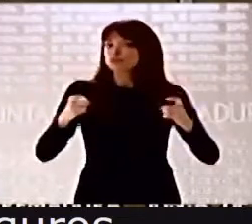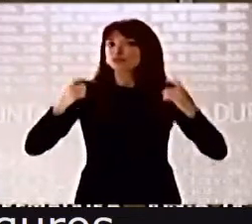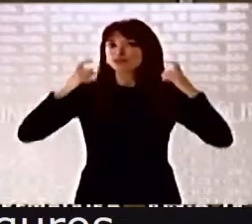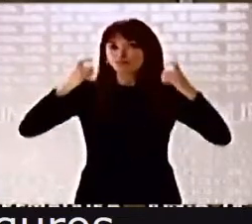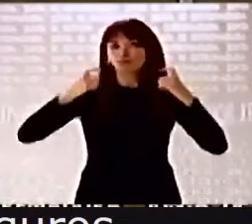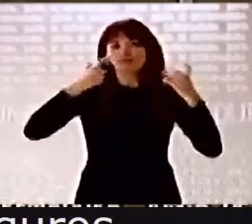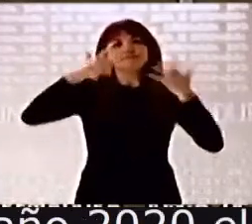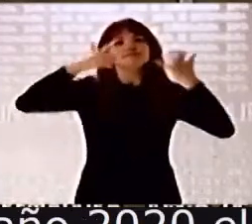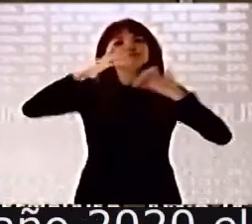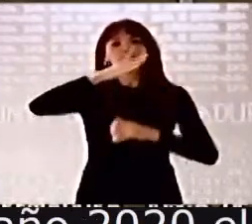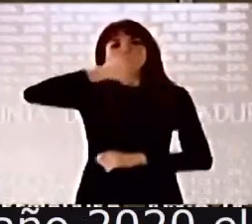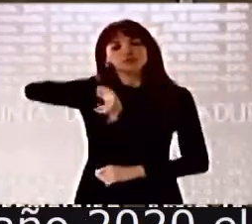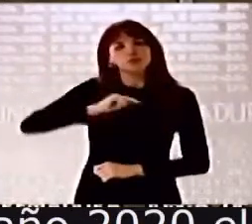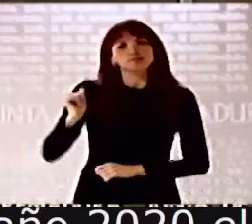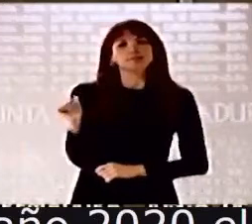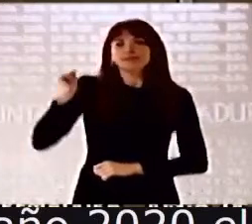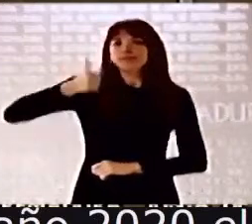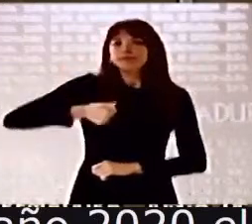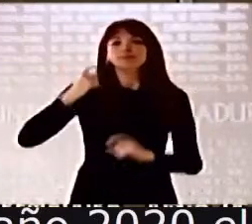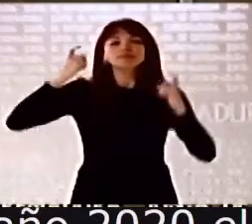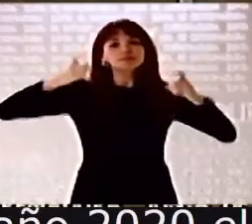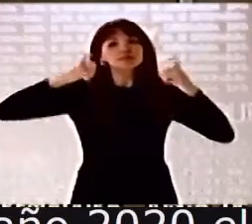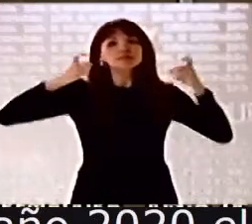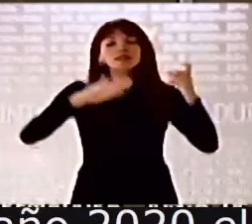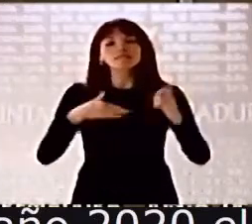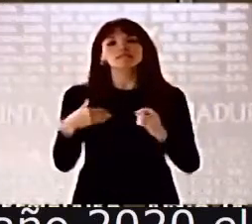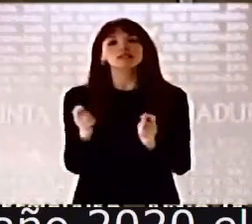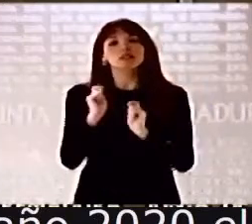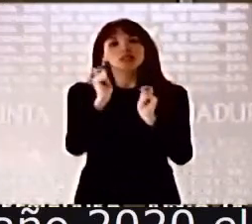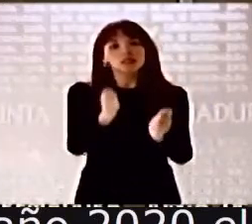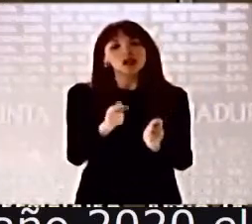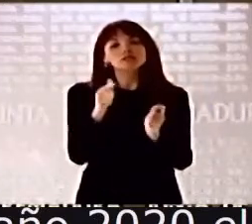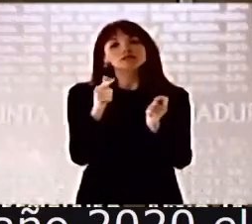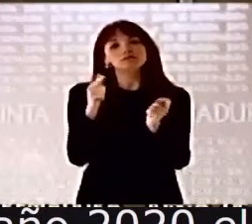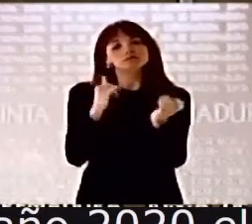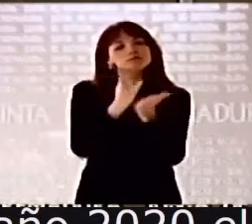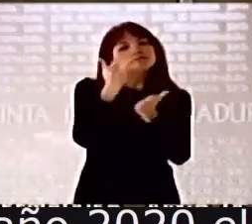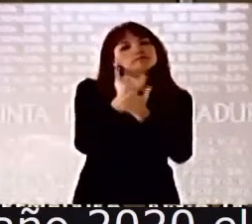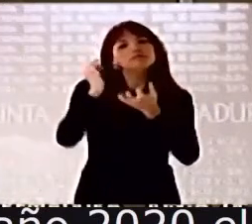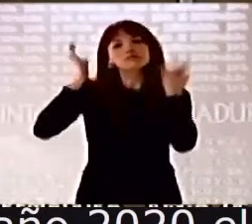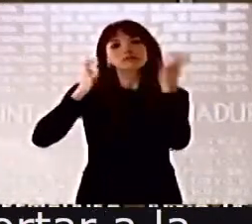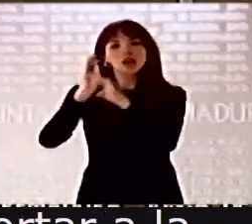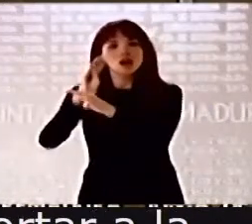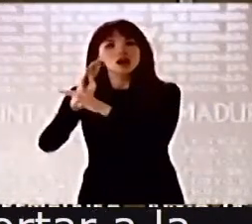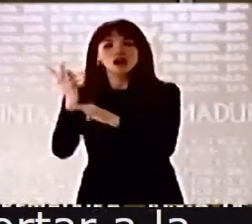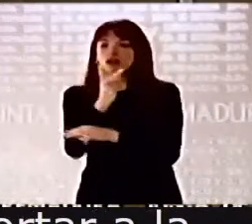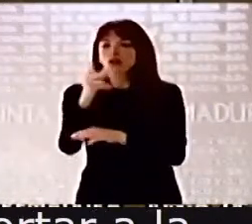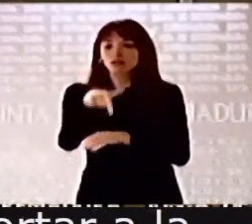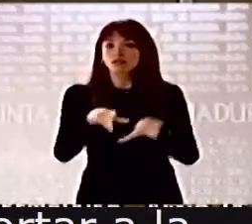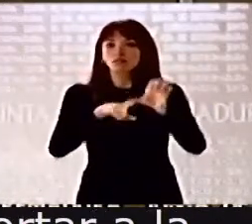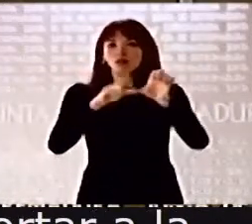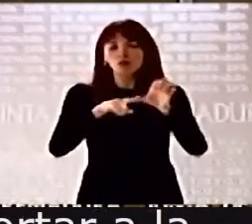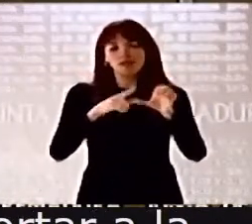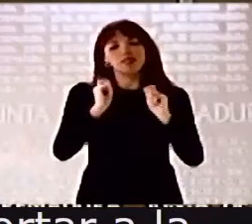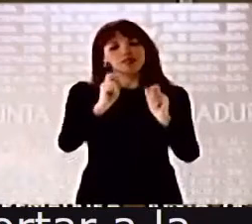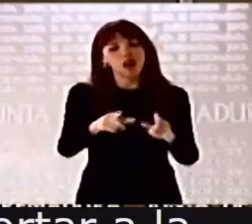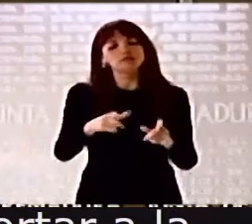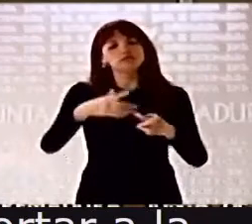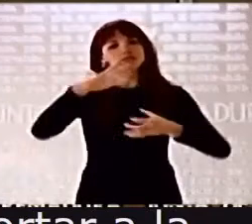seguimos manteniendo por intentar aportar a la agricultura y a la ganadería extremeña seguridad en